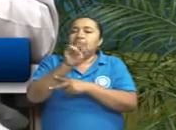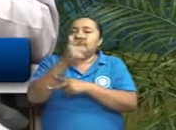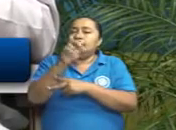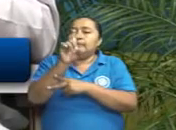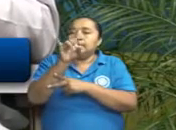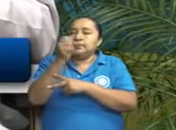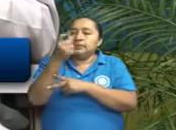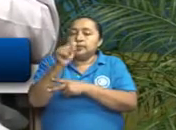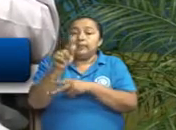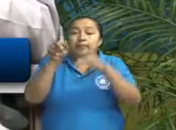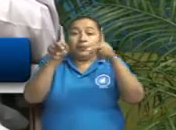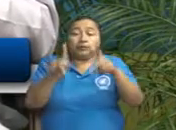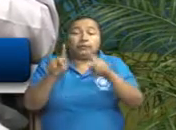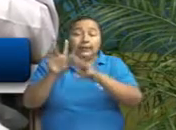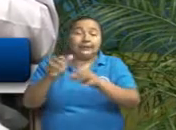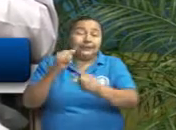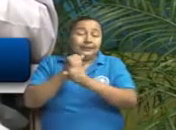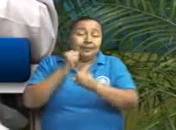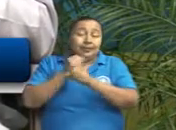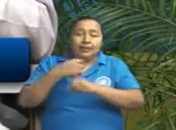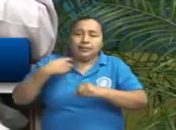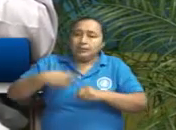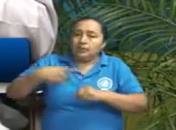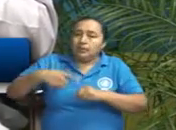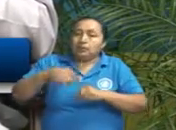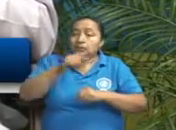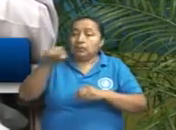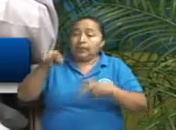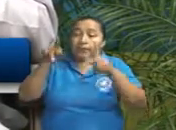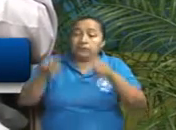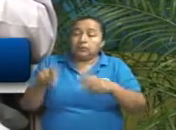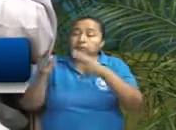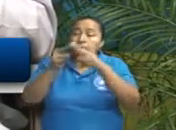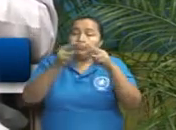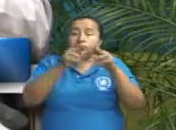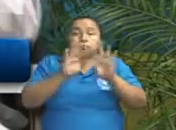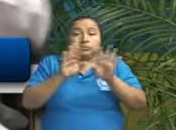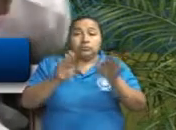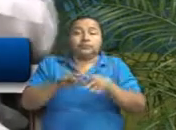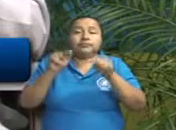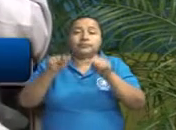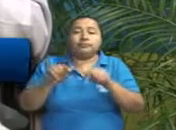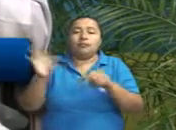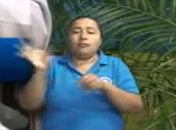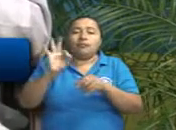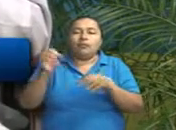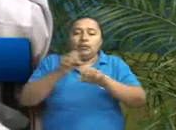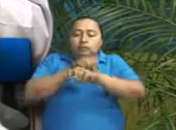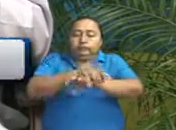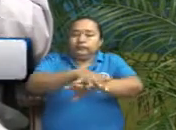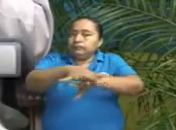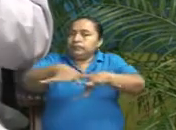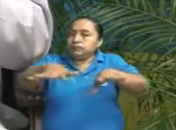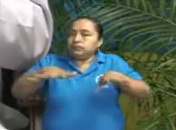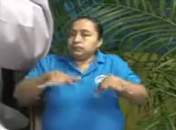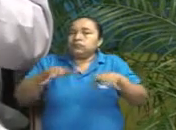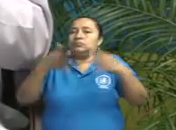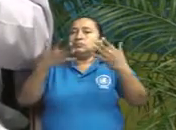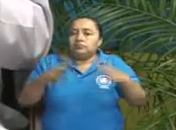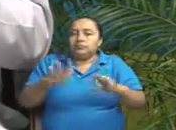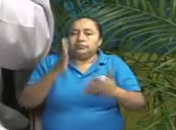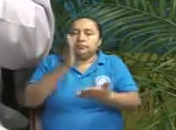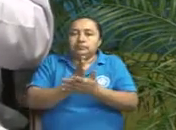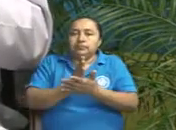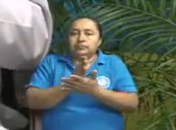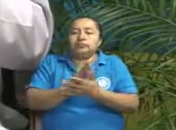personal incluso que está día a día en contacto con esa población, con esa mujer, que se forma una red ya establecida